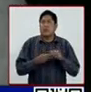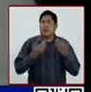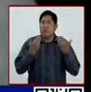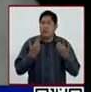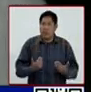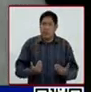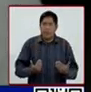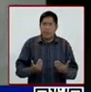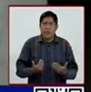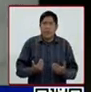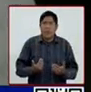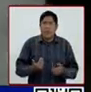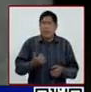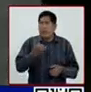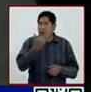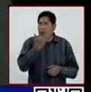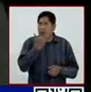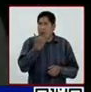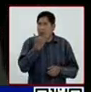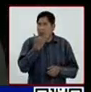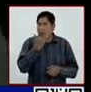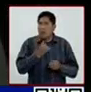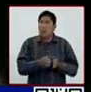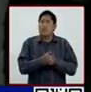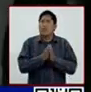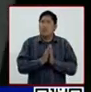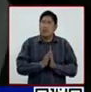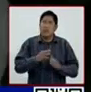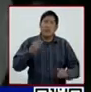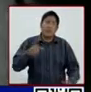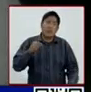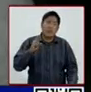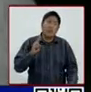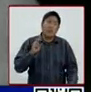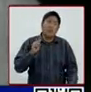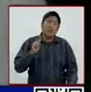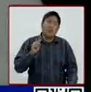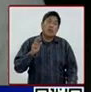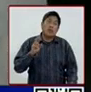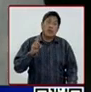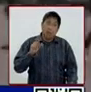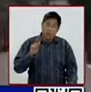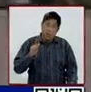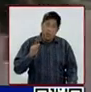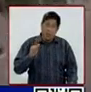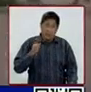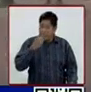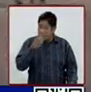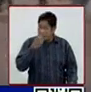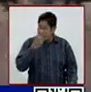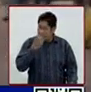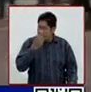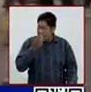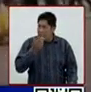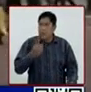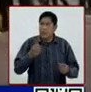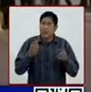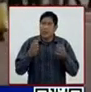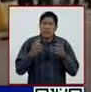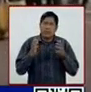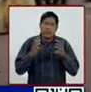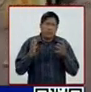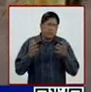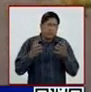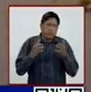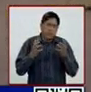ahora lo que están viviendo ahora en la guardia es muy distinto a lo que se vivía más temprano cuando realmente era un enfrentamiento